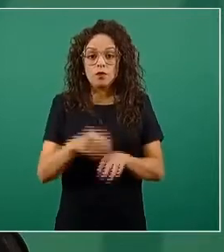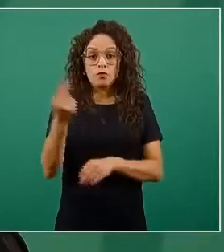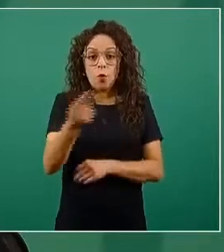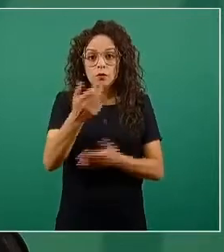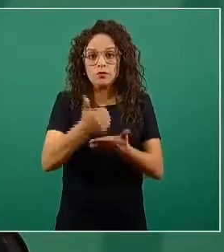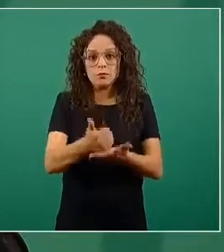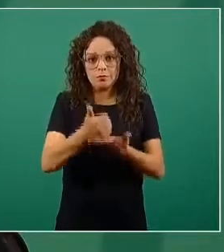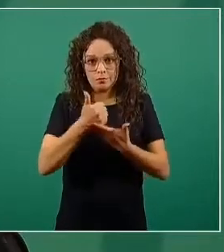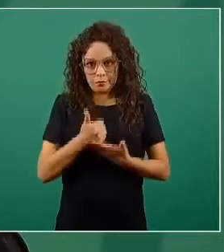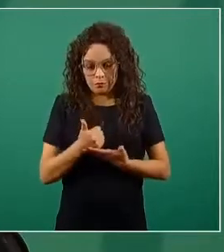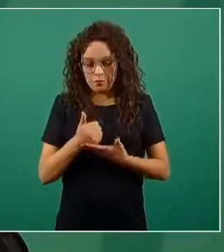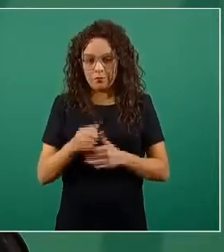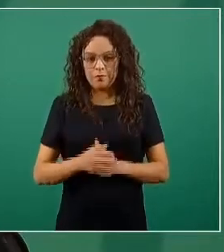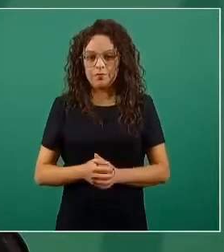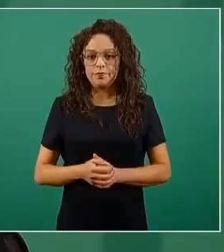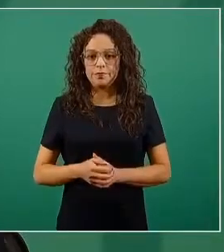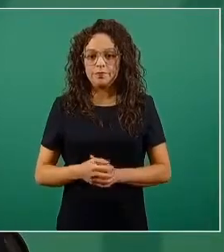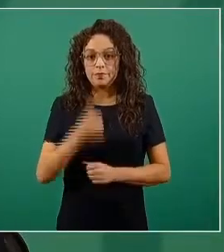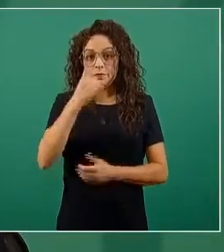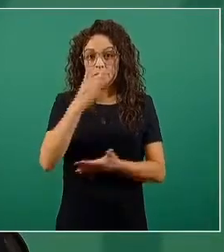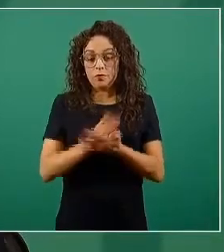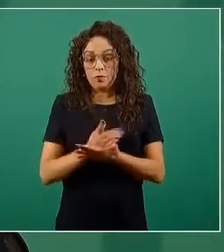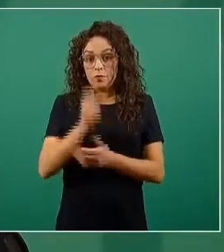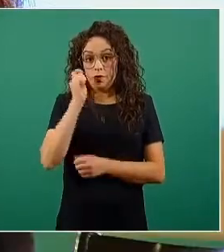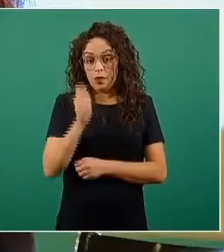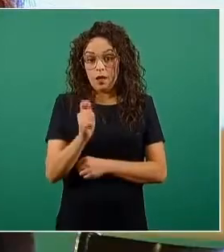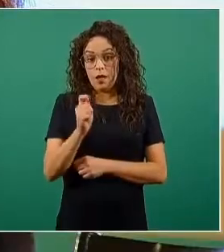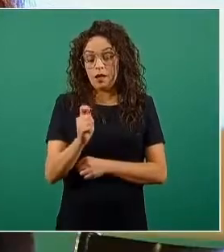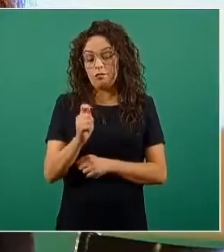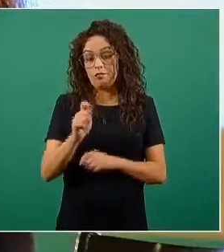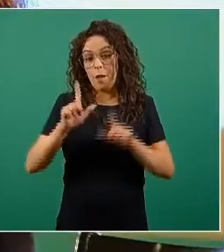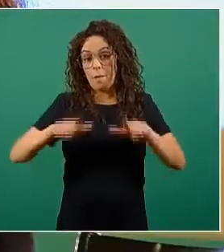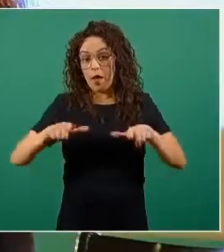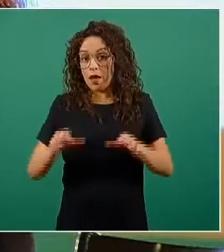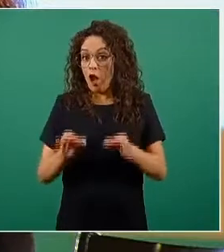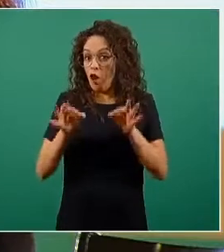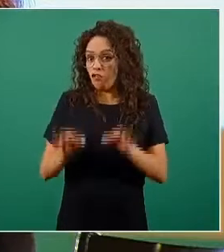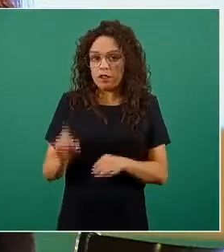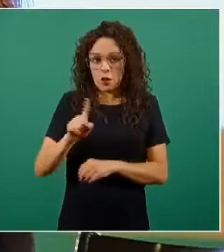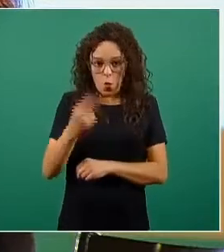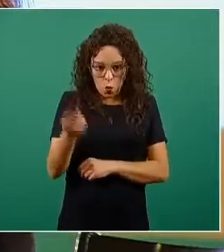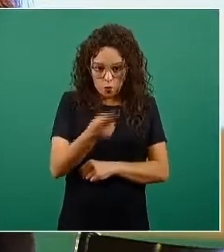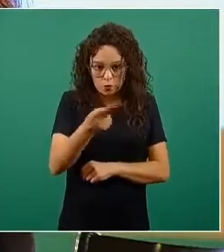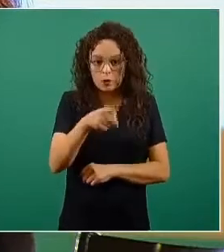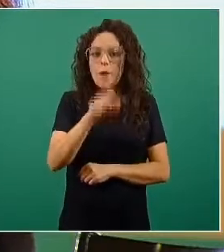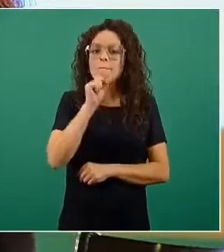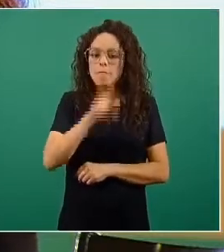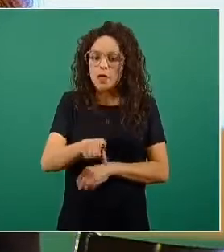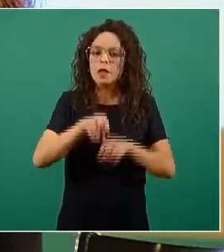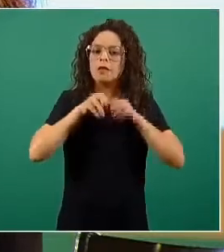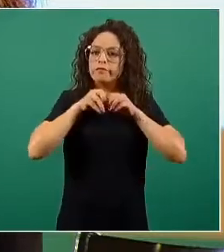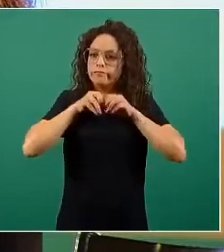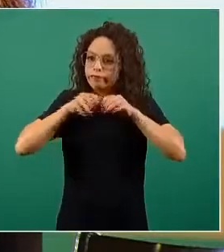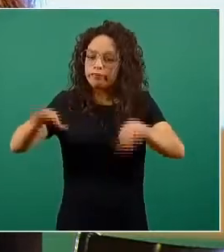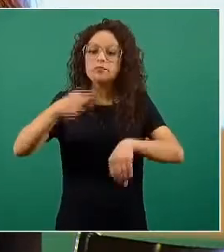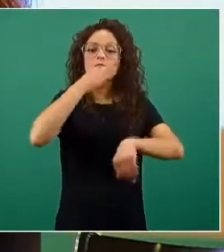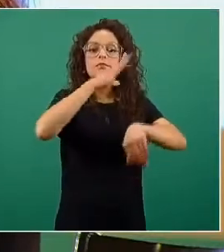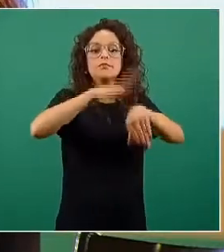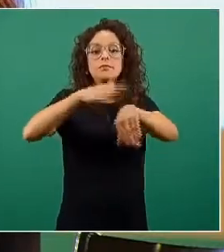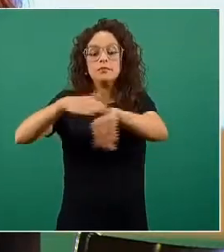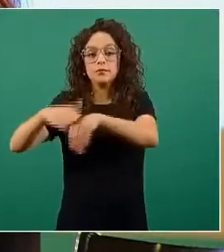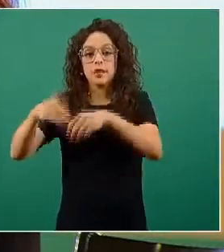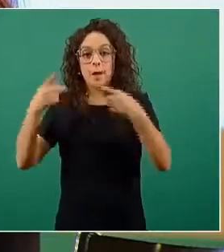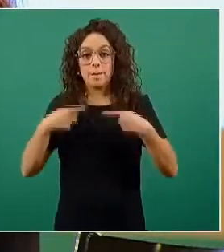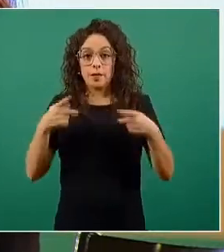nosotros, de las páginas oficiales de la Secretaría de Salud, pues lleguemos a nuestra población mexicana y les recordemos claramente que las